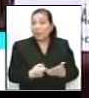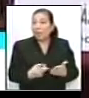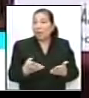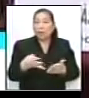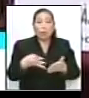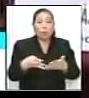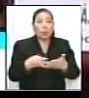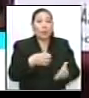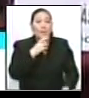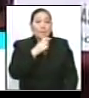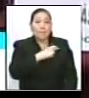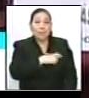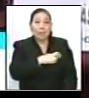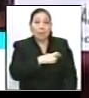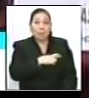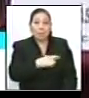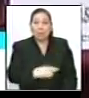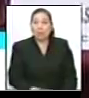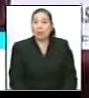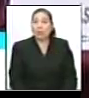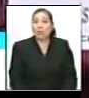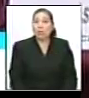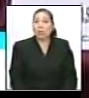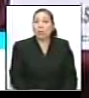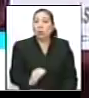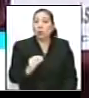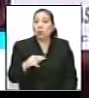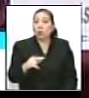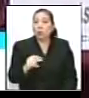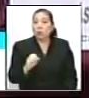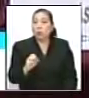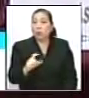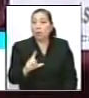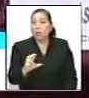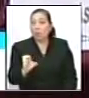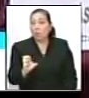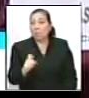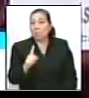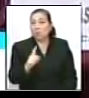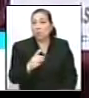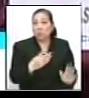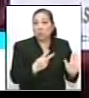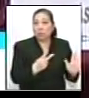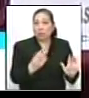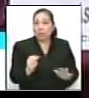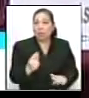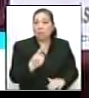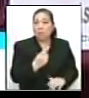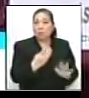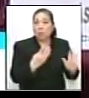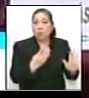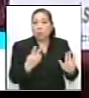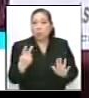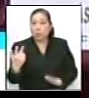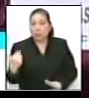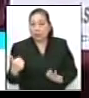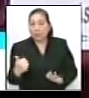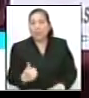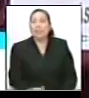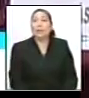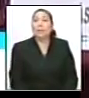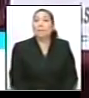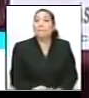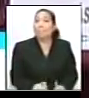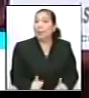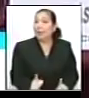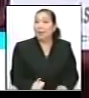estudió primaria en la institución educativa Consuelo Añaños entre 1970 a 1976.